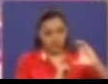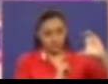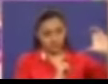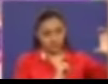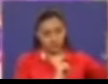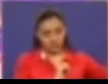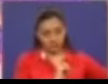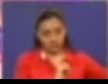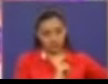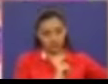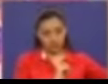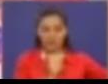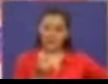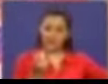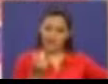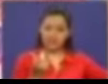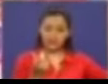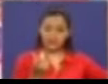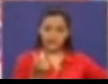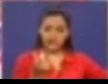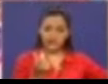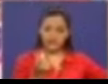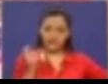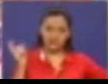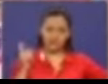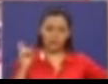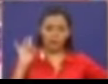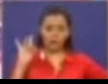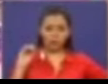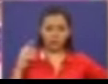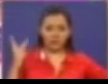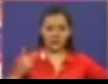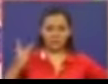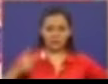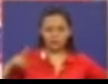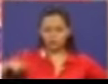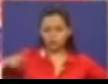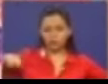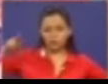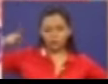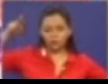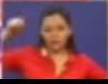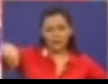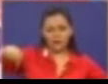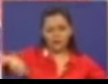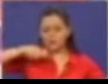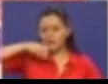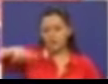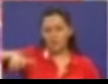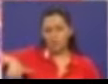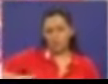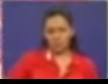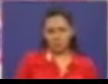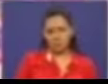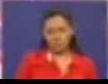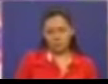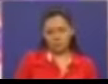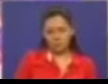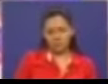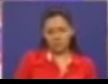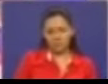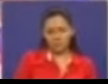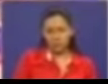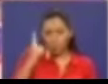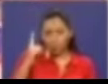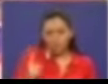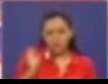innecesariamente al IES es como 80 veces el agua potable y el alcantarillado que tanto necesita Archidona. Con eso por